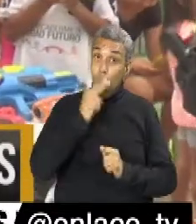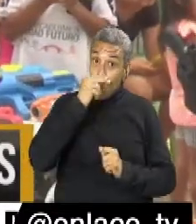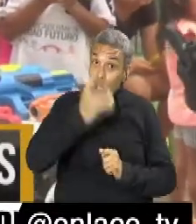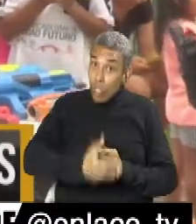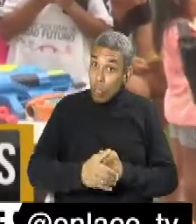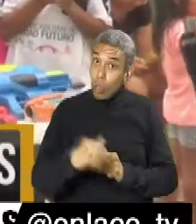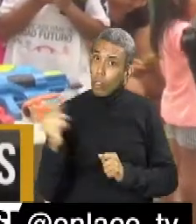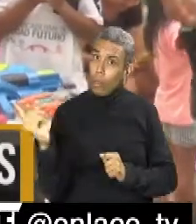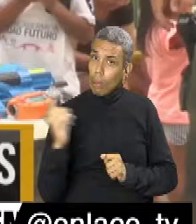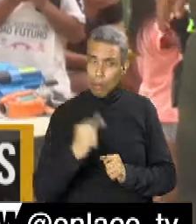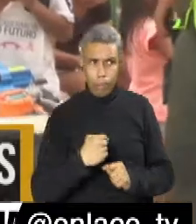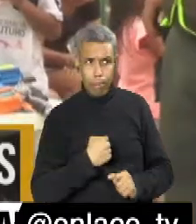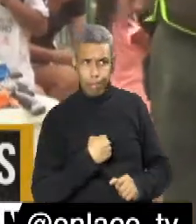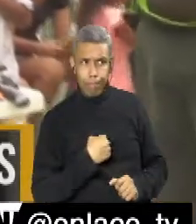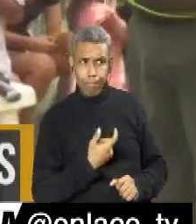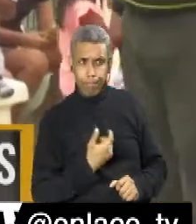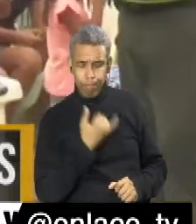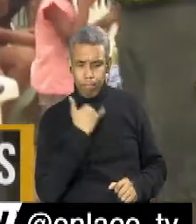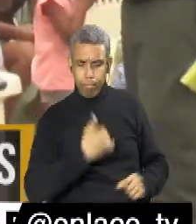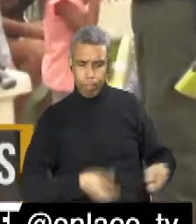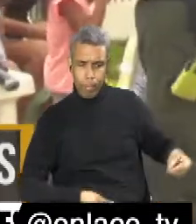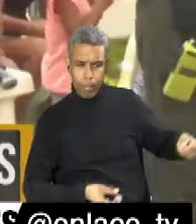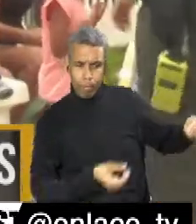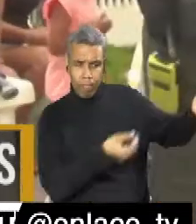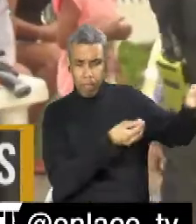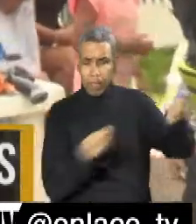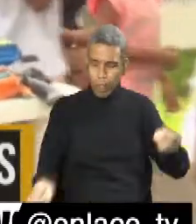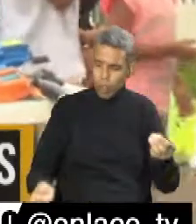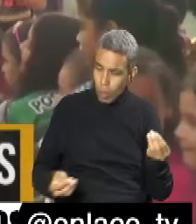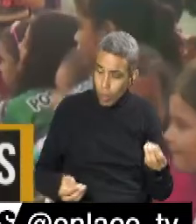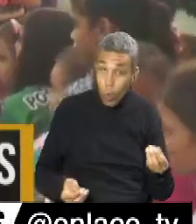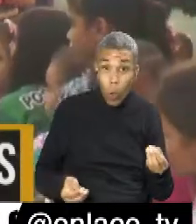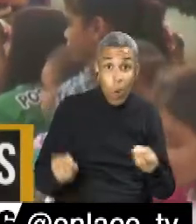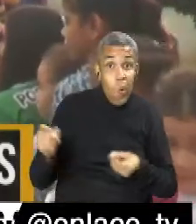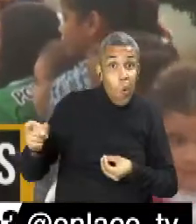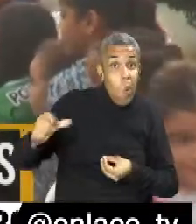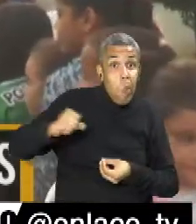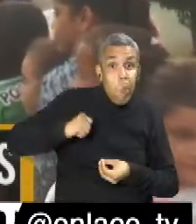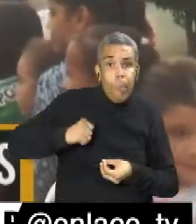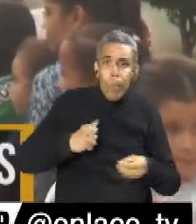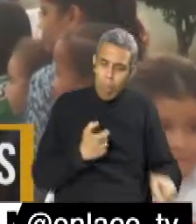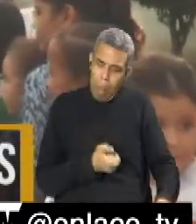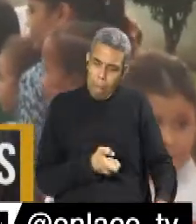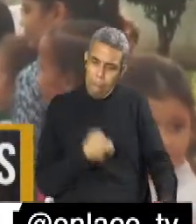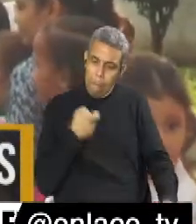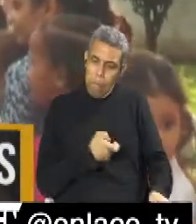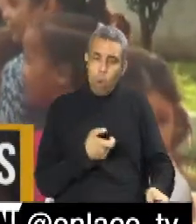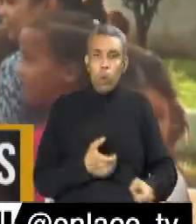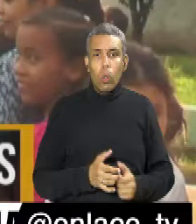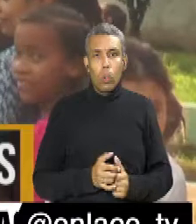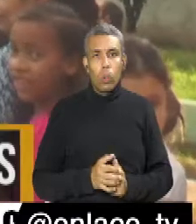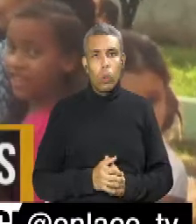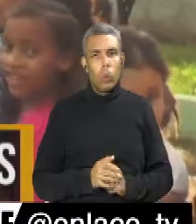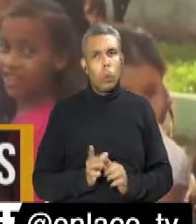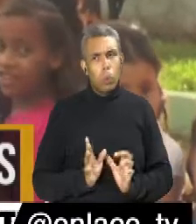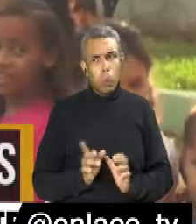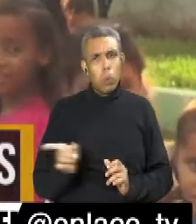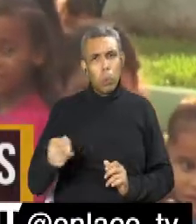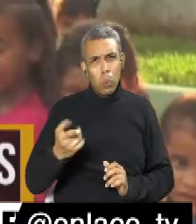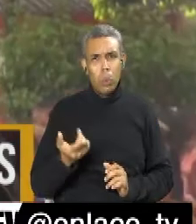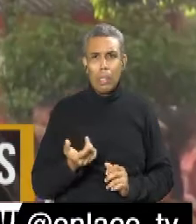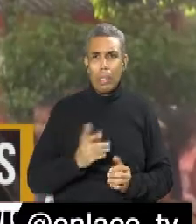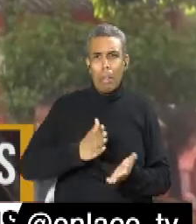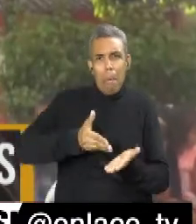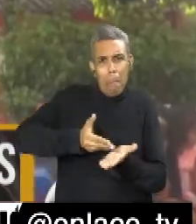niños de la comunidad del barrio Los Corales entreguen, ¿sí?, sus armas bélicas, armas blancas, con el fin de